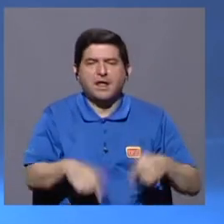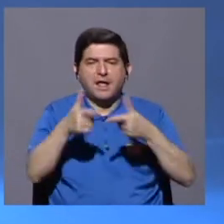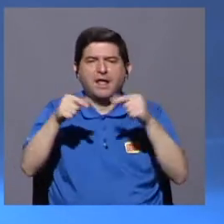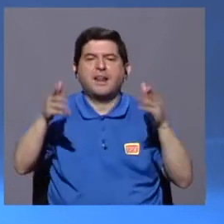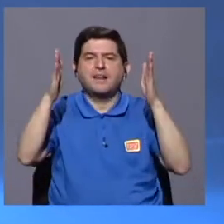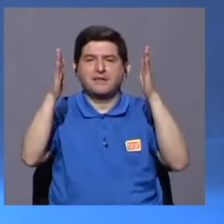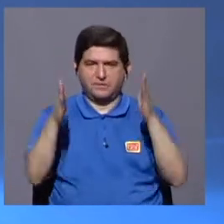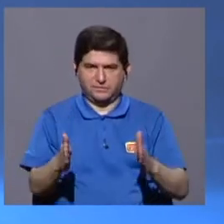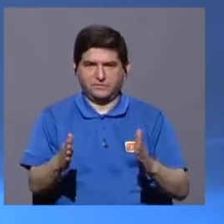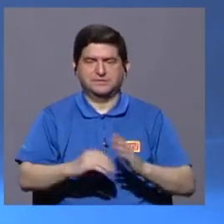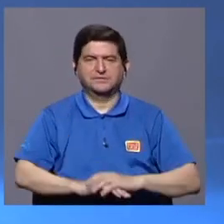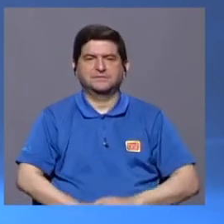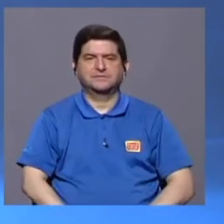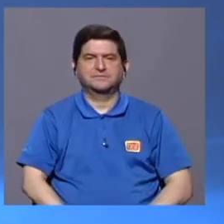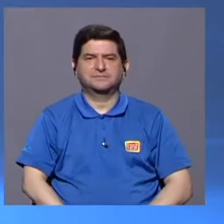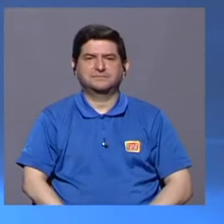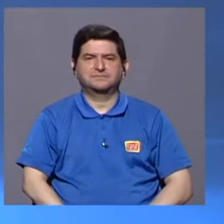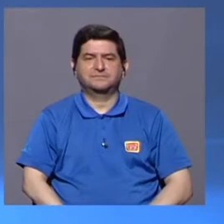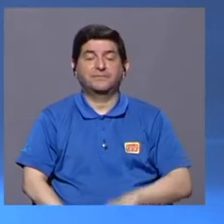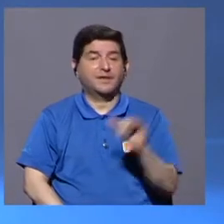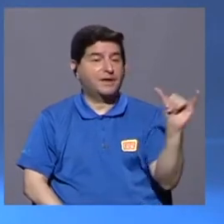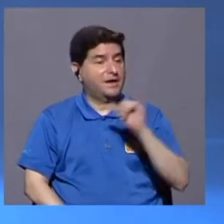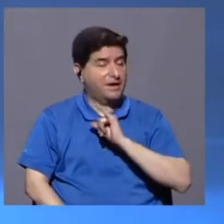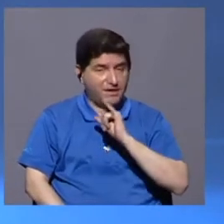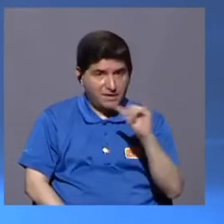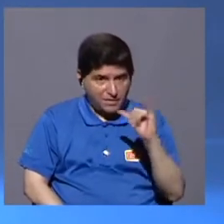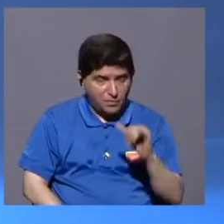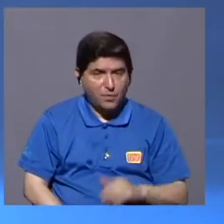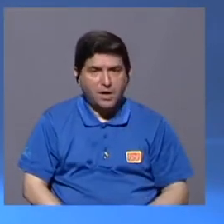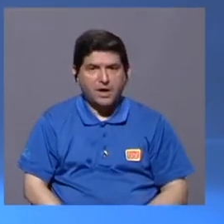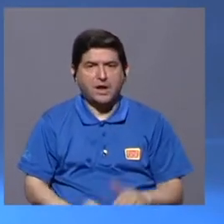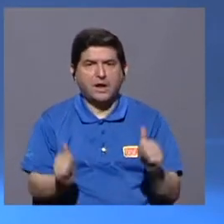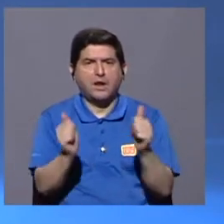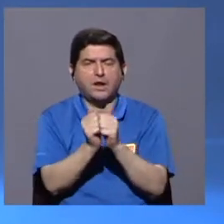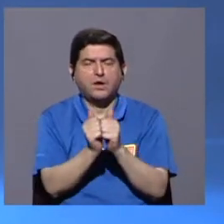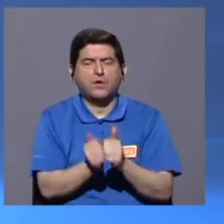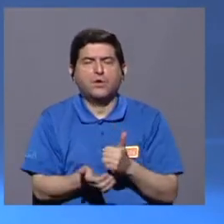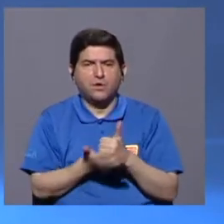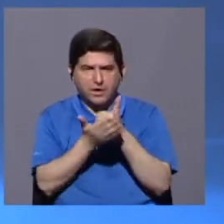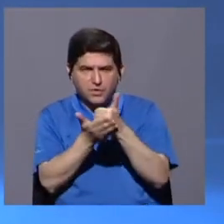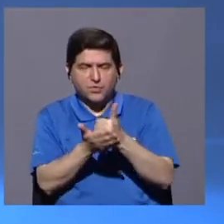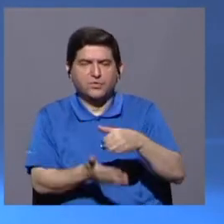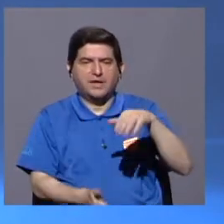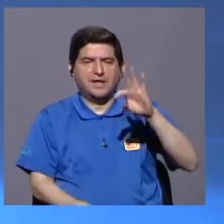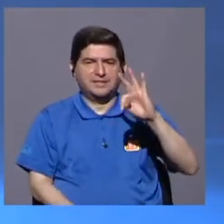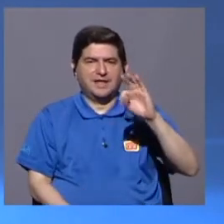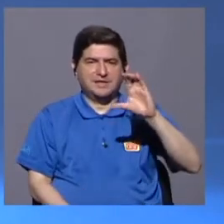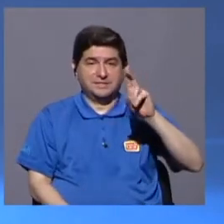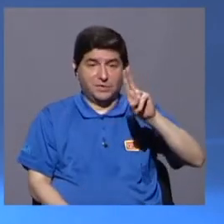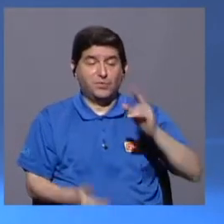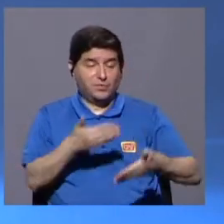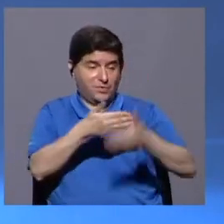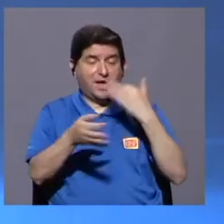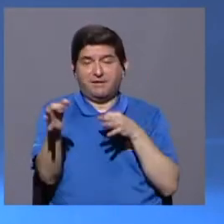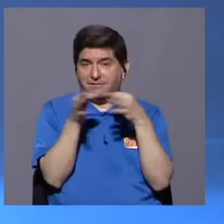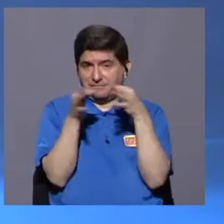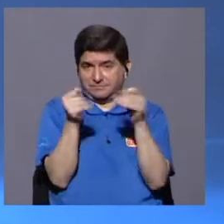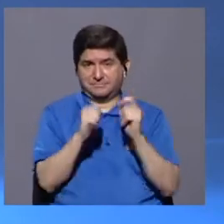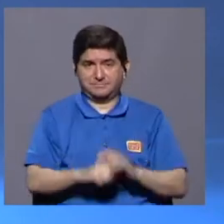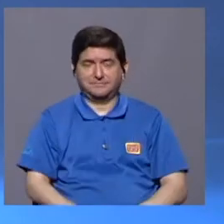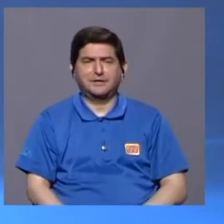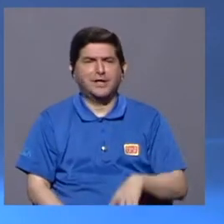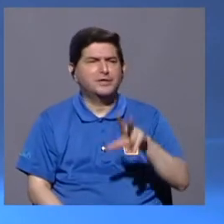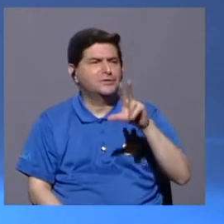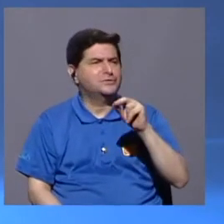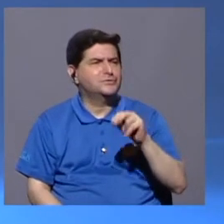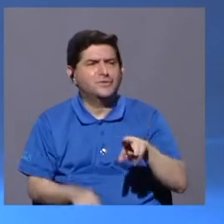lingüistas y también con colaboración del TCU que les conté. Entonces, no es algo